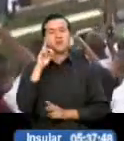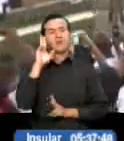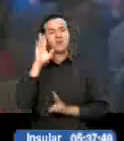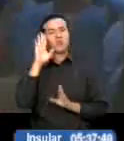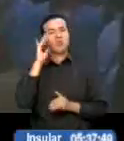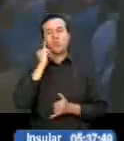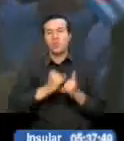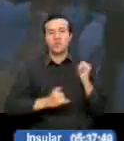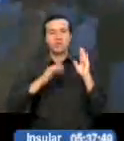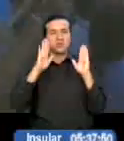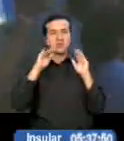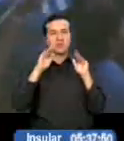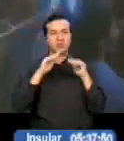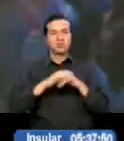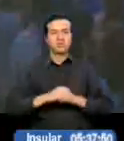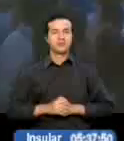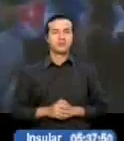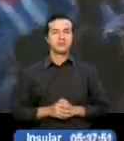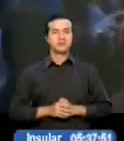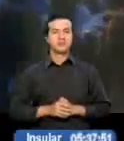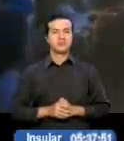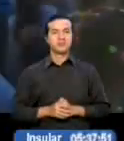líder.